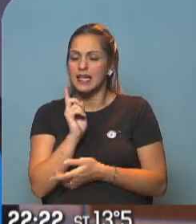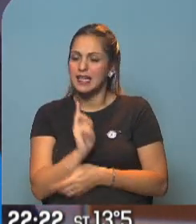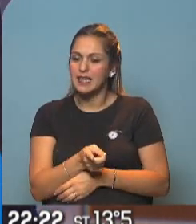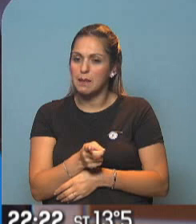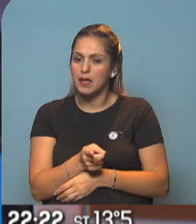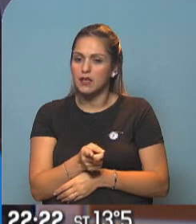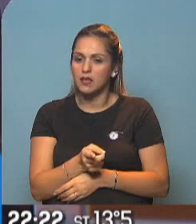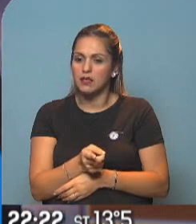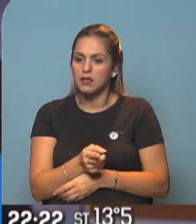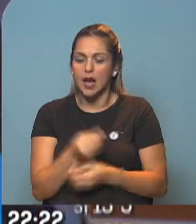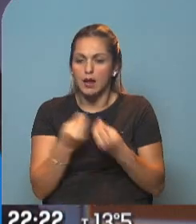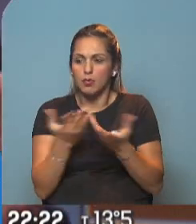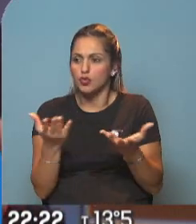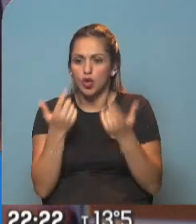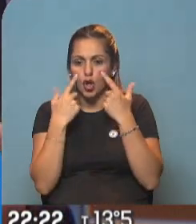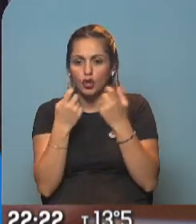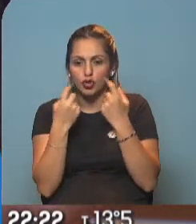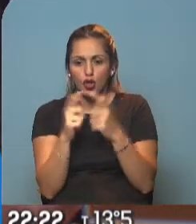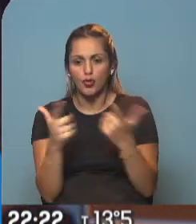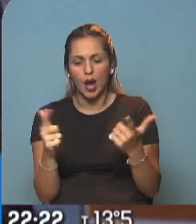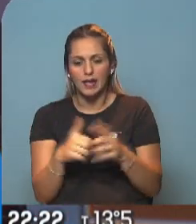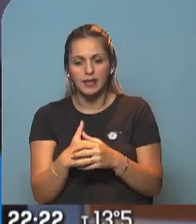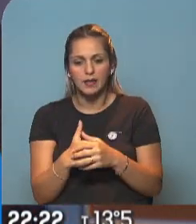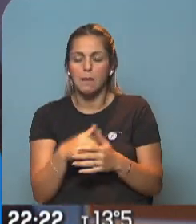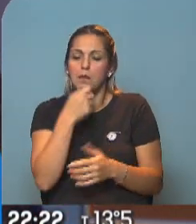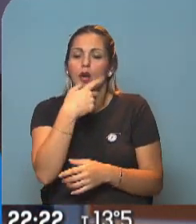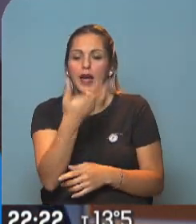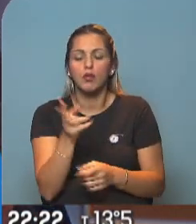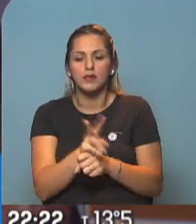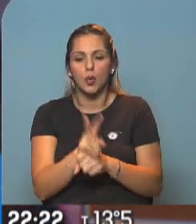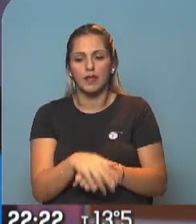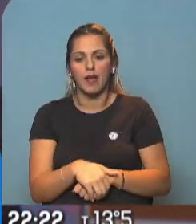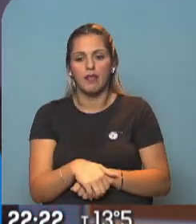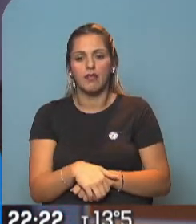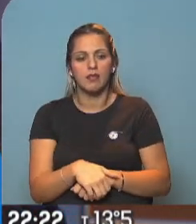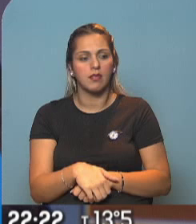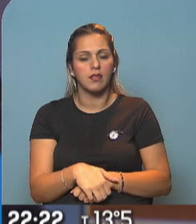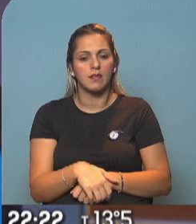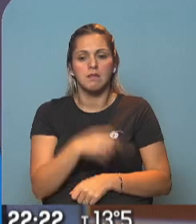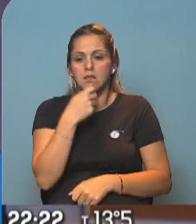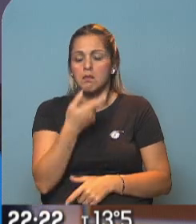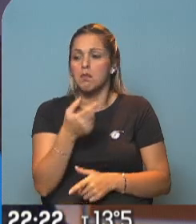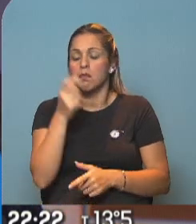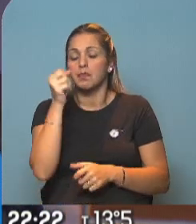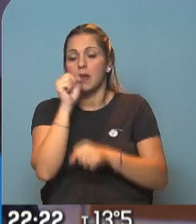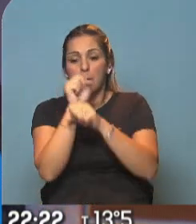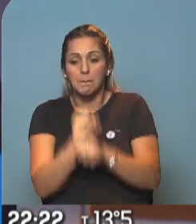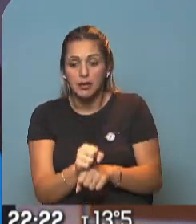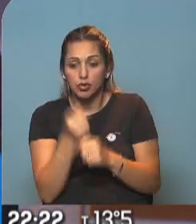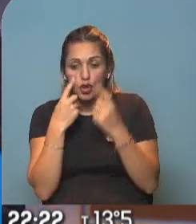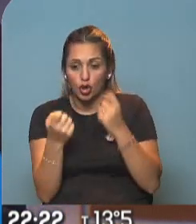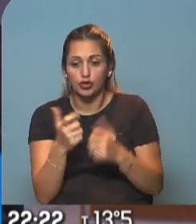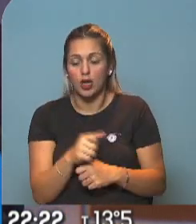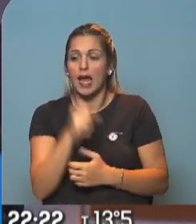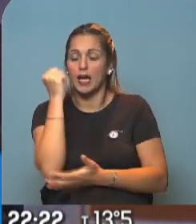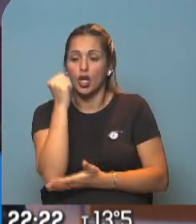controla cantidad de cosas. Por ejemplo, la seguridad. O sea, uno puede decir es una dictadura. Ahora, no controla ni las cárceles, no controla gran parte de la economía. Entonces me parece que es